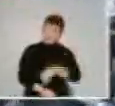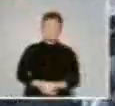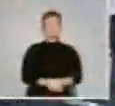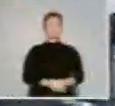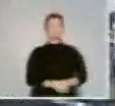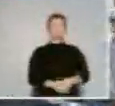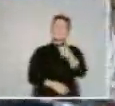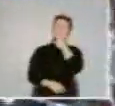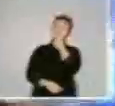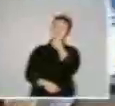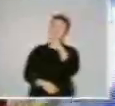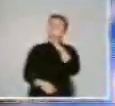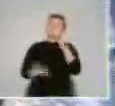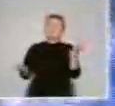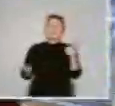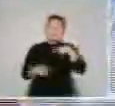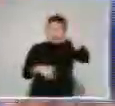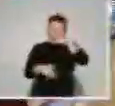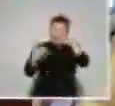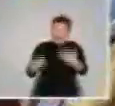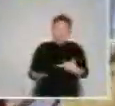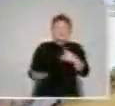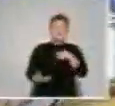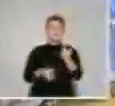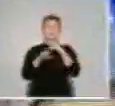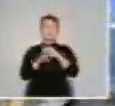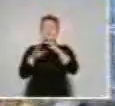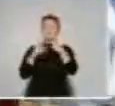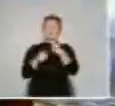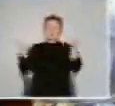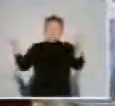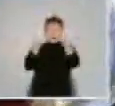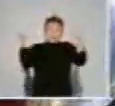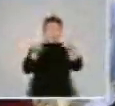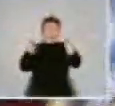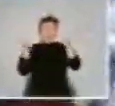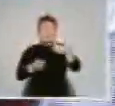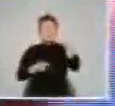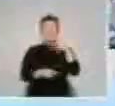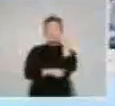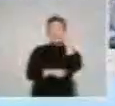inglés. Y esta vez, campaña de turismo la disfruto.